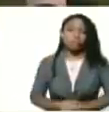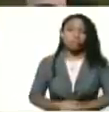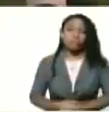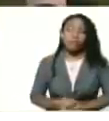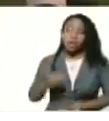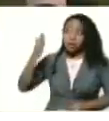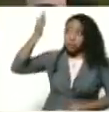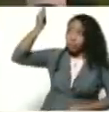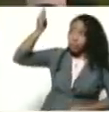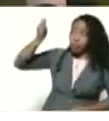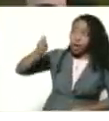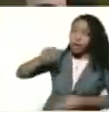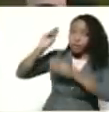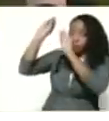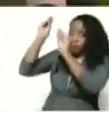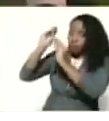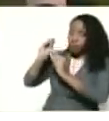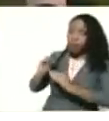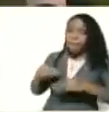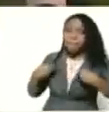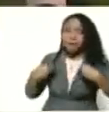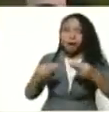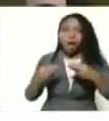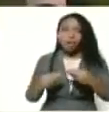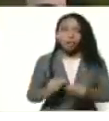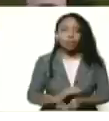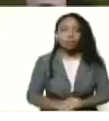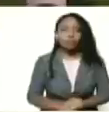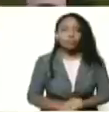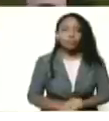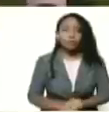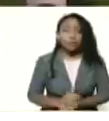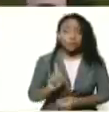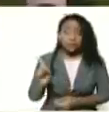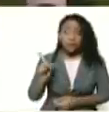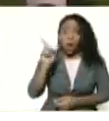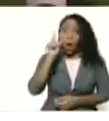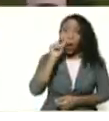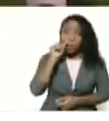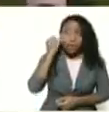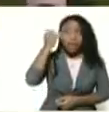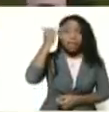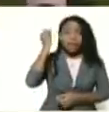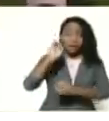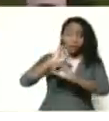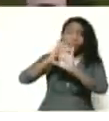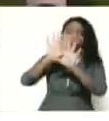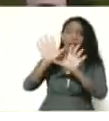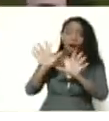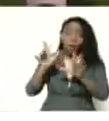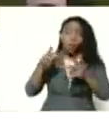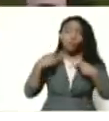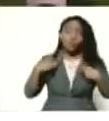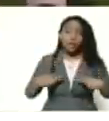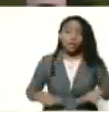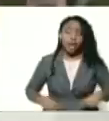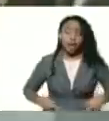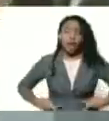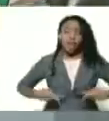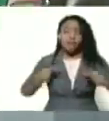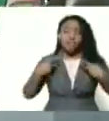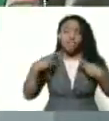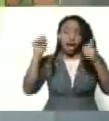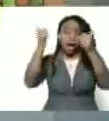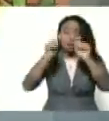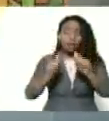Muralista, artista plástico. Además es un hombre con ideas muy claras de la humanidad, de la vida, del